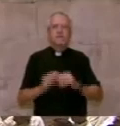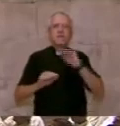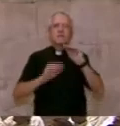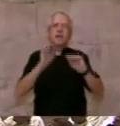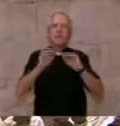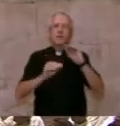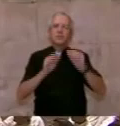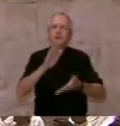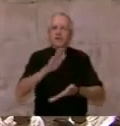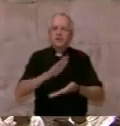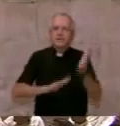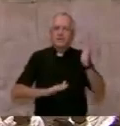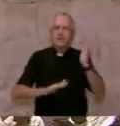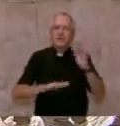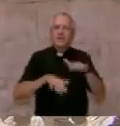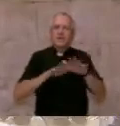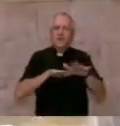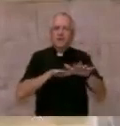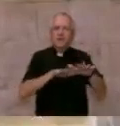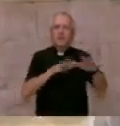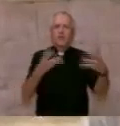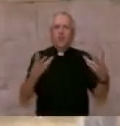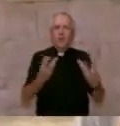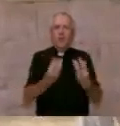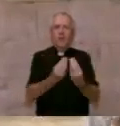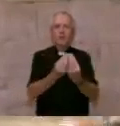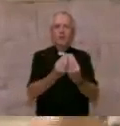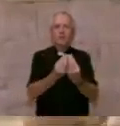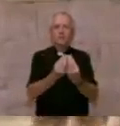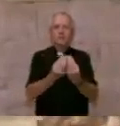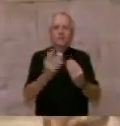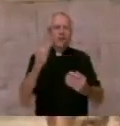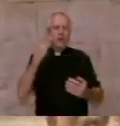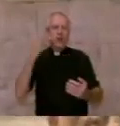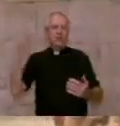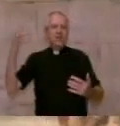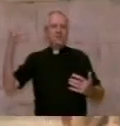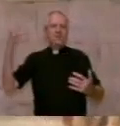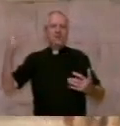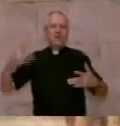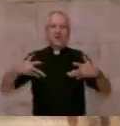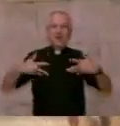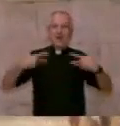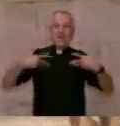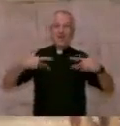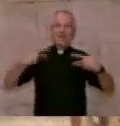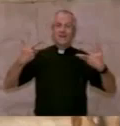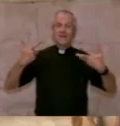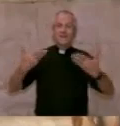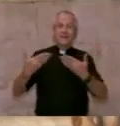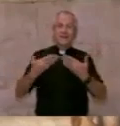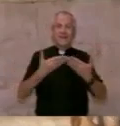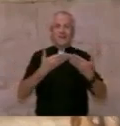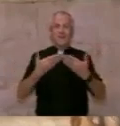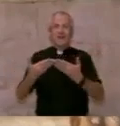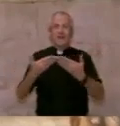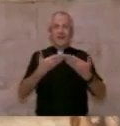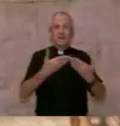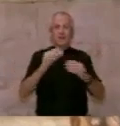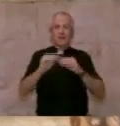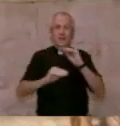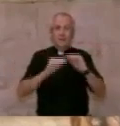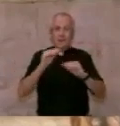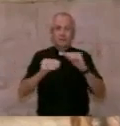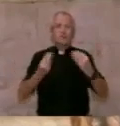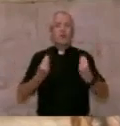llamados a salir caminando juntos, irradiando la alegría del Evangelio, llamados